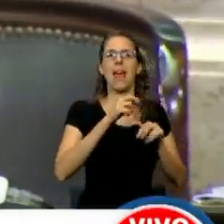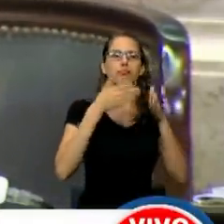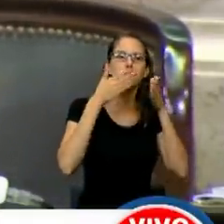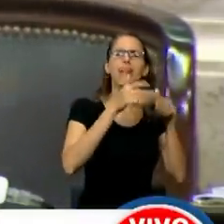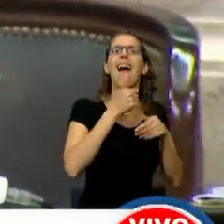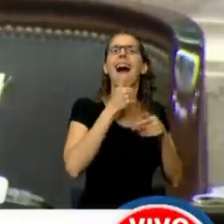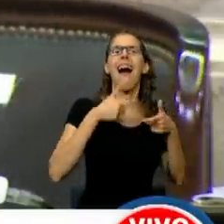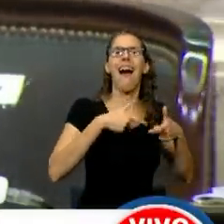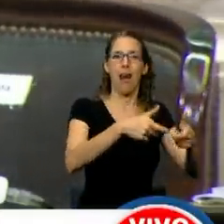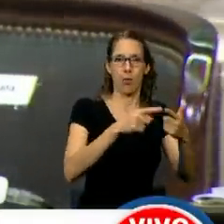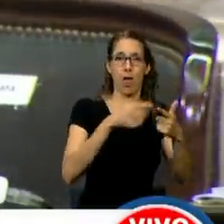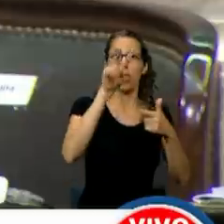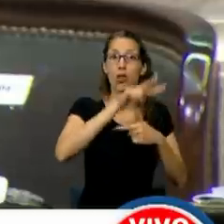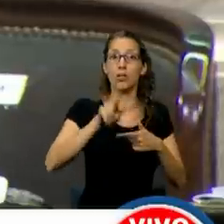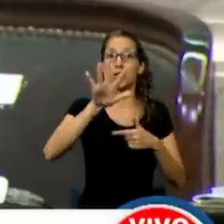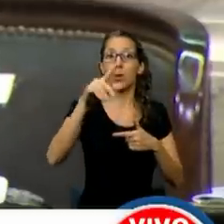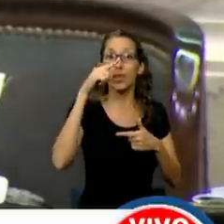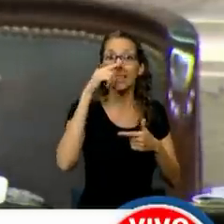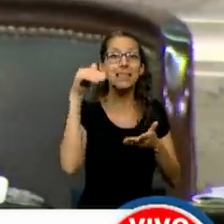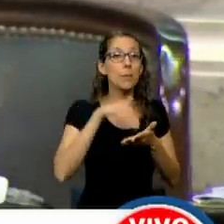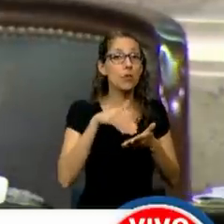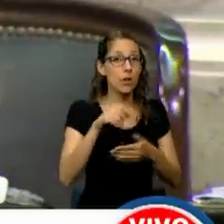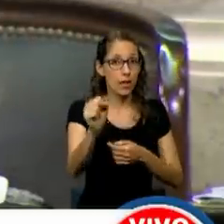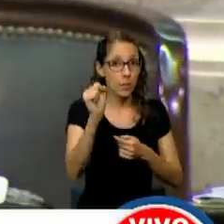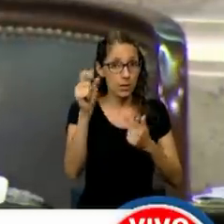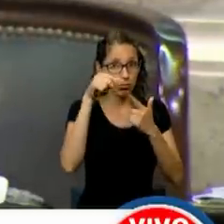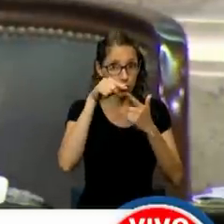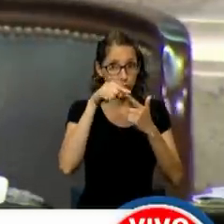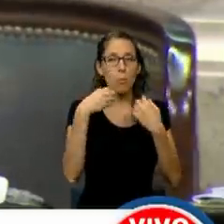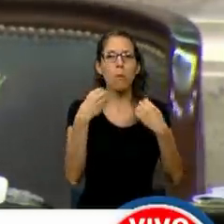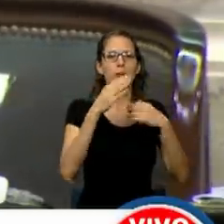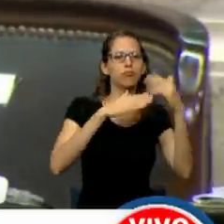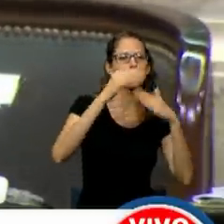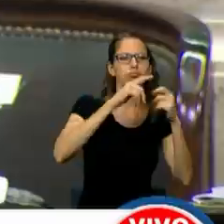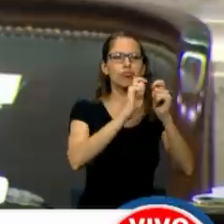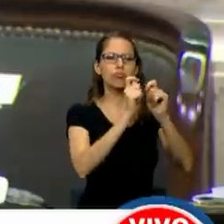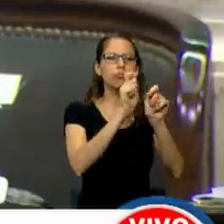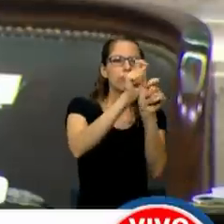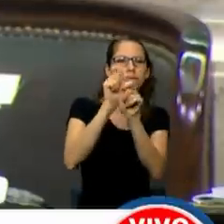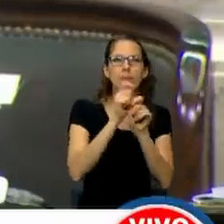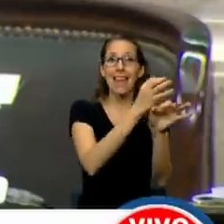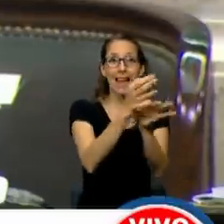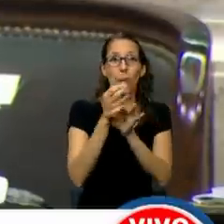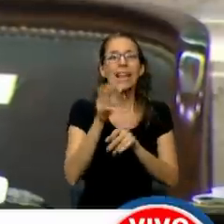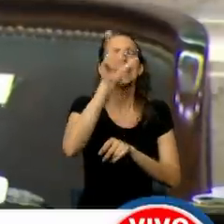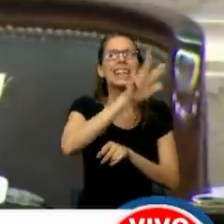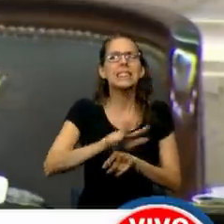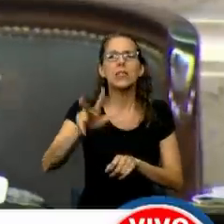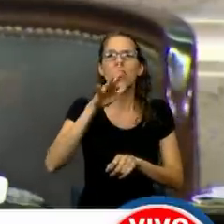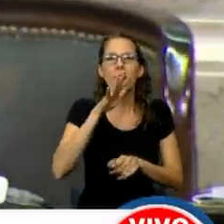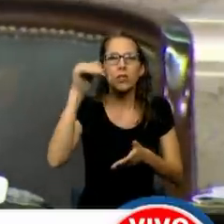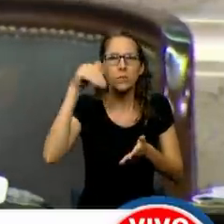agua 257 millones de pesos para la refacción y construcción de escuelas y 314